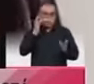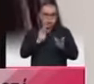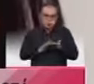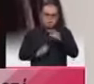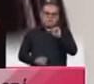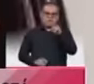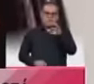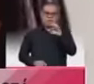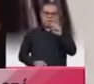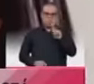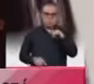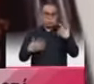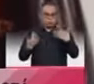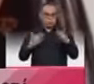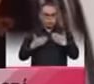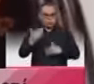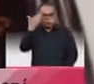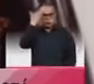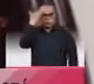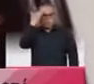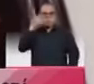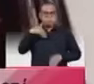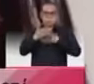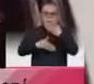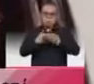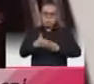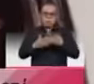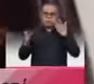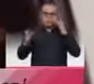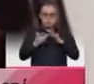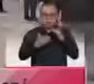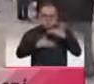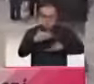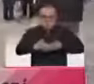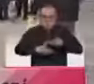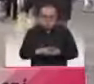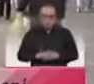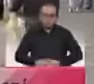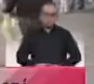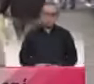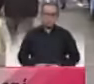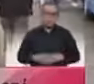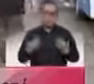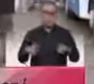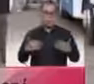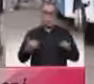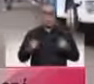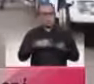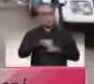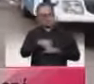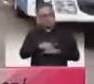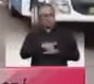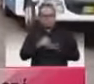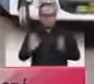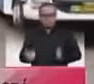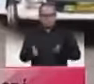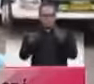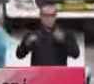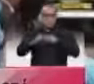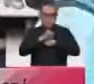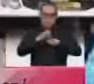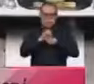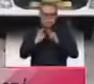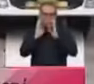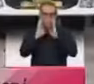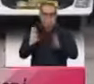se prepara muy bien la gente pues para el manejo de esas pruebas. Uno de los puntos flojos de la capital de la República es la